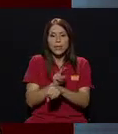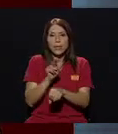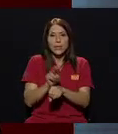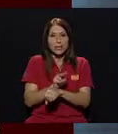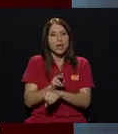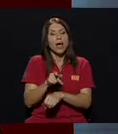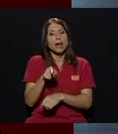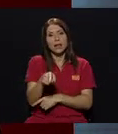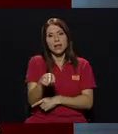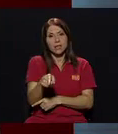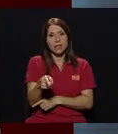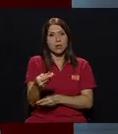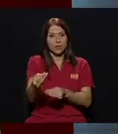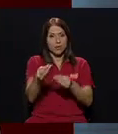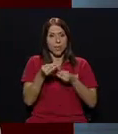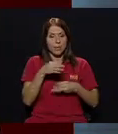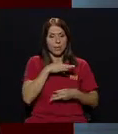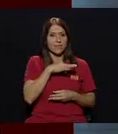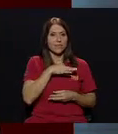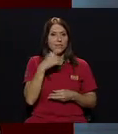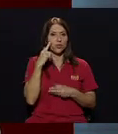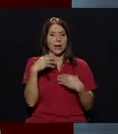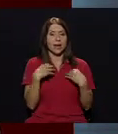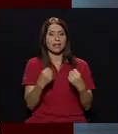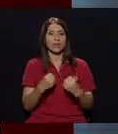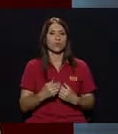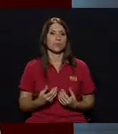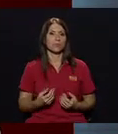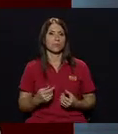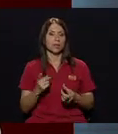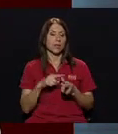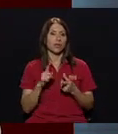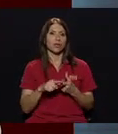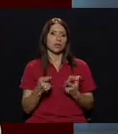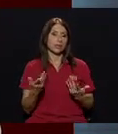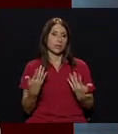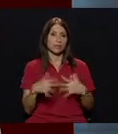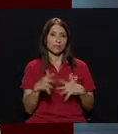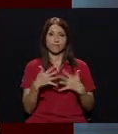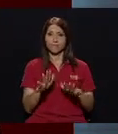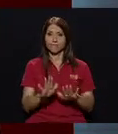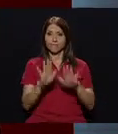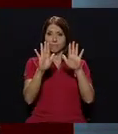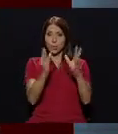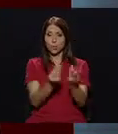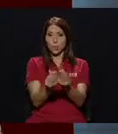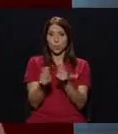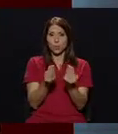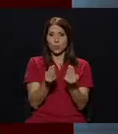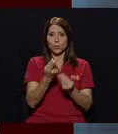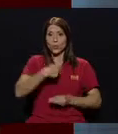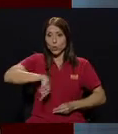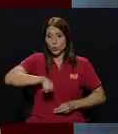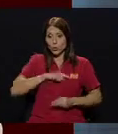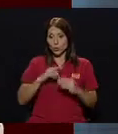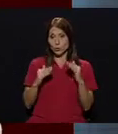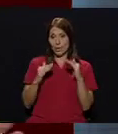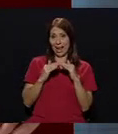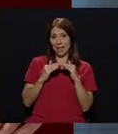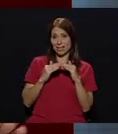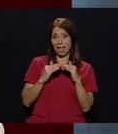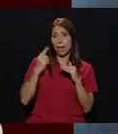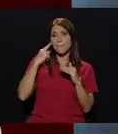va a aportar todos estos beneficios, digamos, para la salud. Entonces, en ese sentido, es un gran producto. Nosotros en casa,